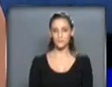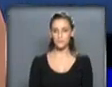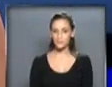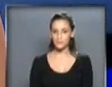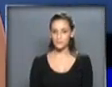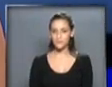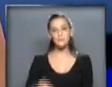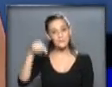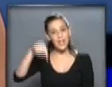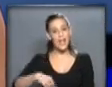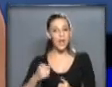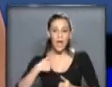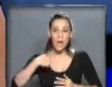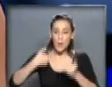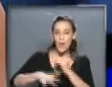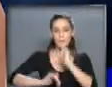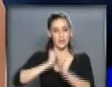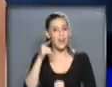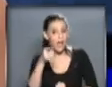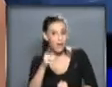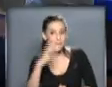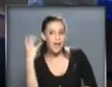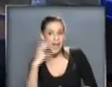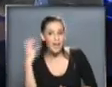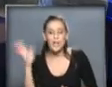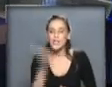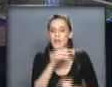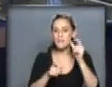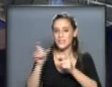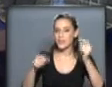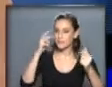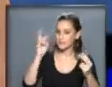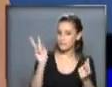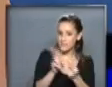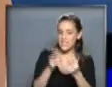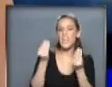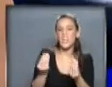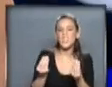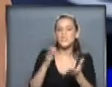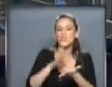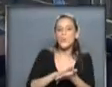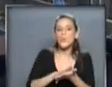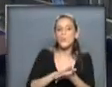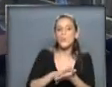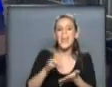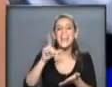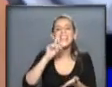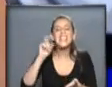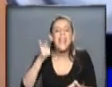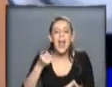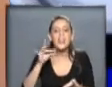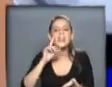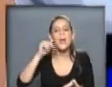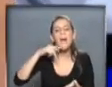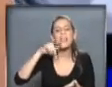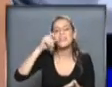Y voy a pasar a explicarte, a vos Pablo y por supuesto a todos los que nos están mirando, qué es la Diamond League. La Liga Diamante sería la